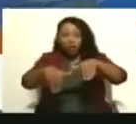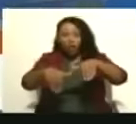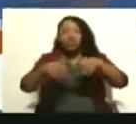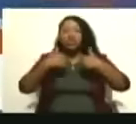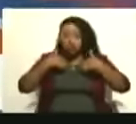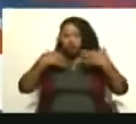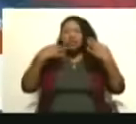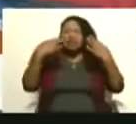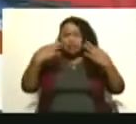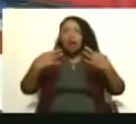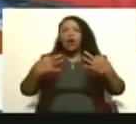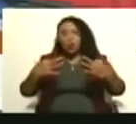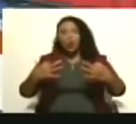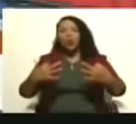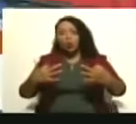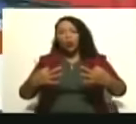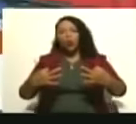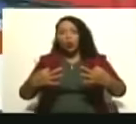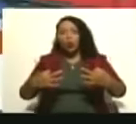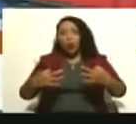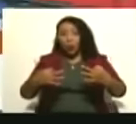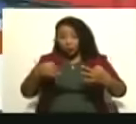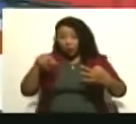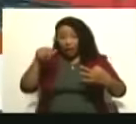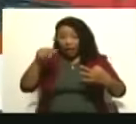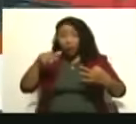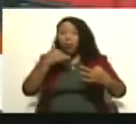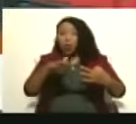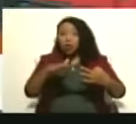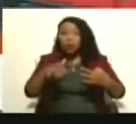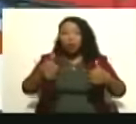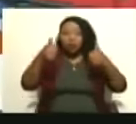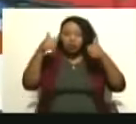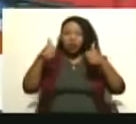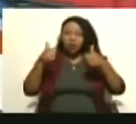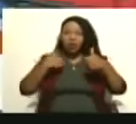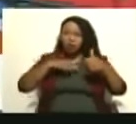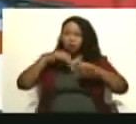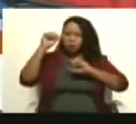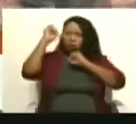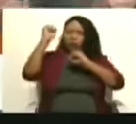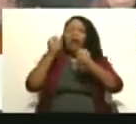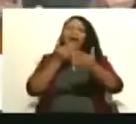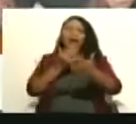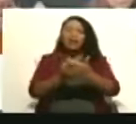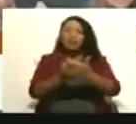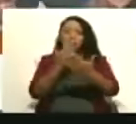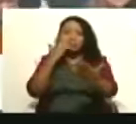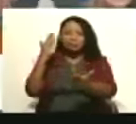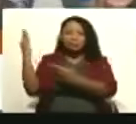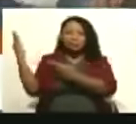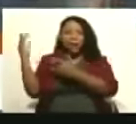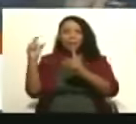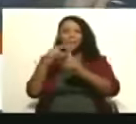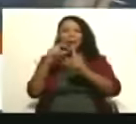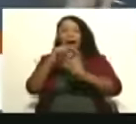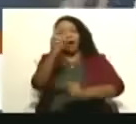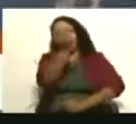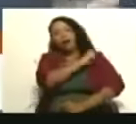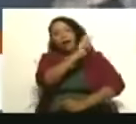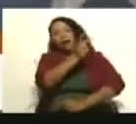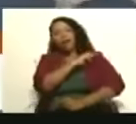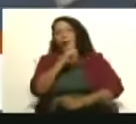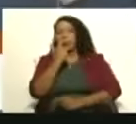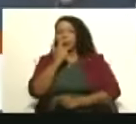seguro que todo será un éxito y venceremos. Muchas gracias. Acabamos de escuchar las palabras del almirante en jefe Remigio